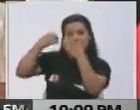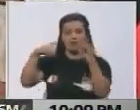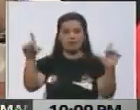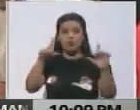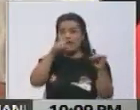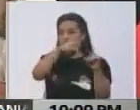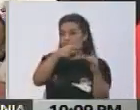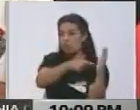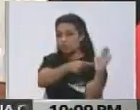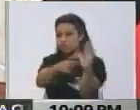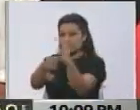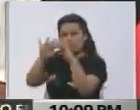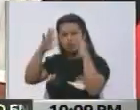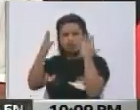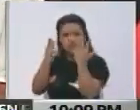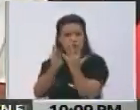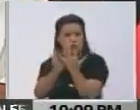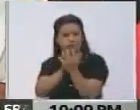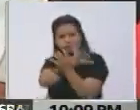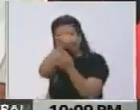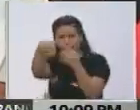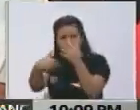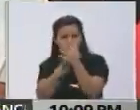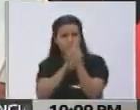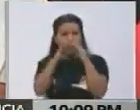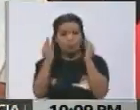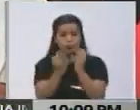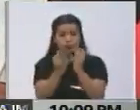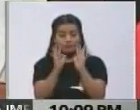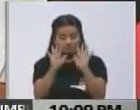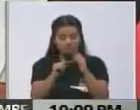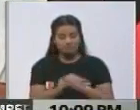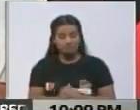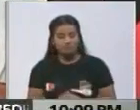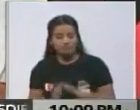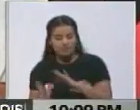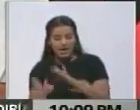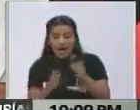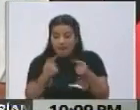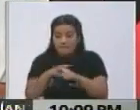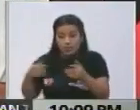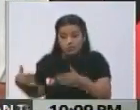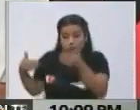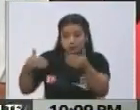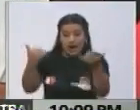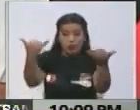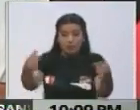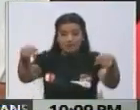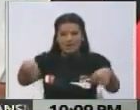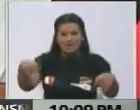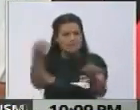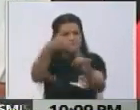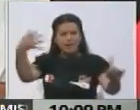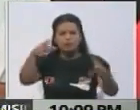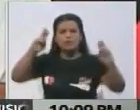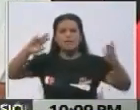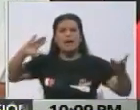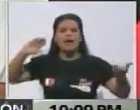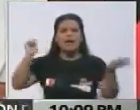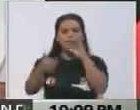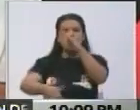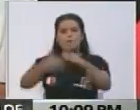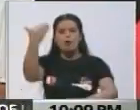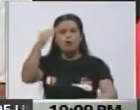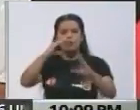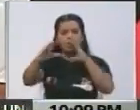Bueno, ahorita en este momento se está dando una revolución de tanto impacto o quizá más. Las generaciones que se están